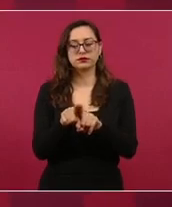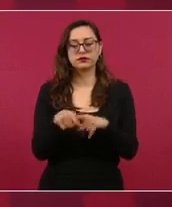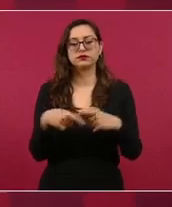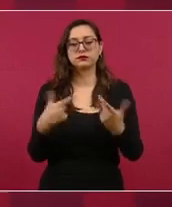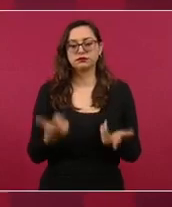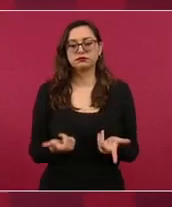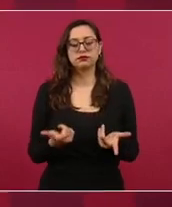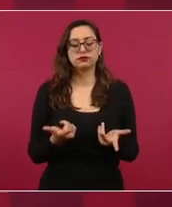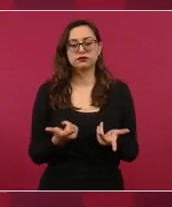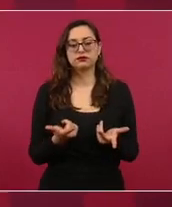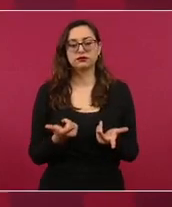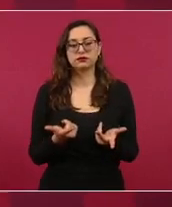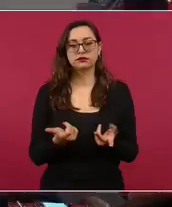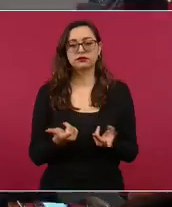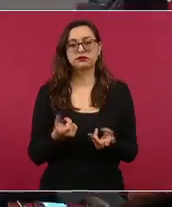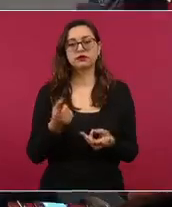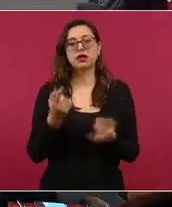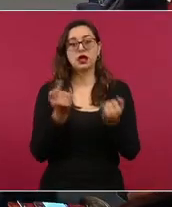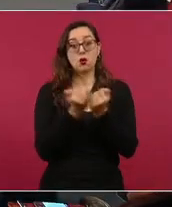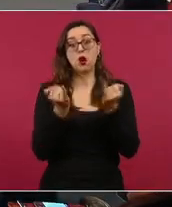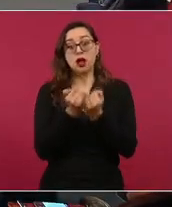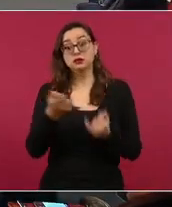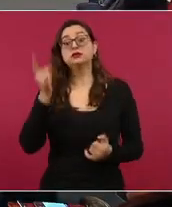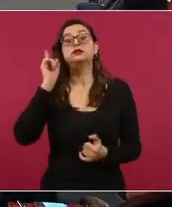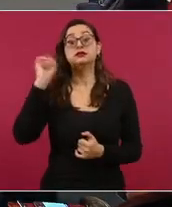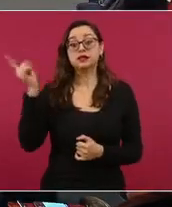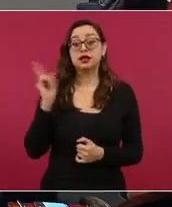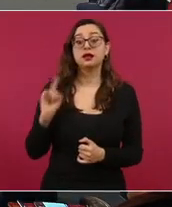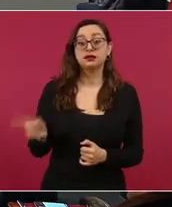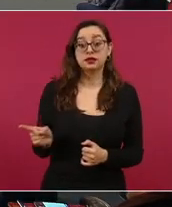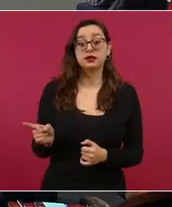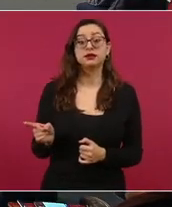misma estrategia en Zacatecas,